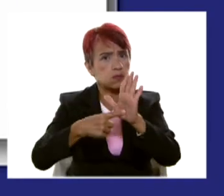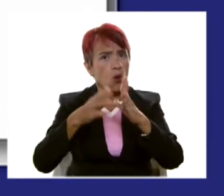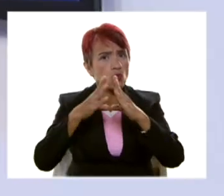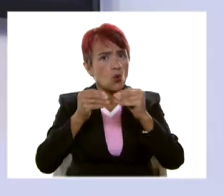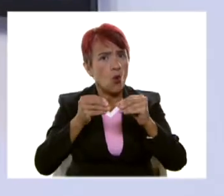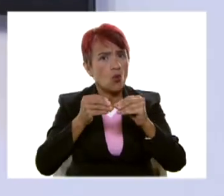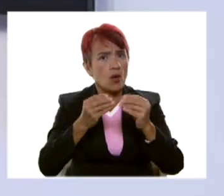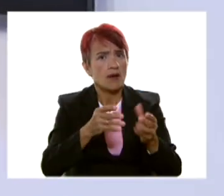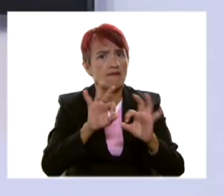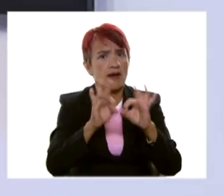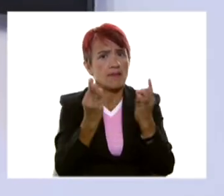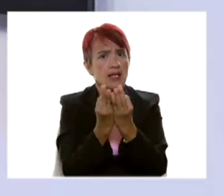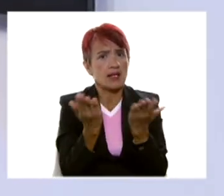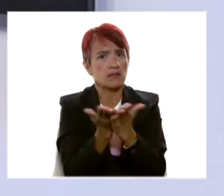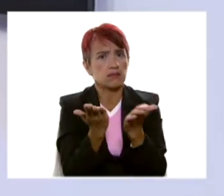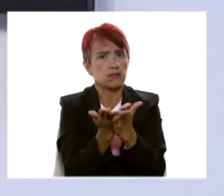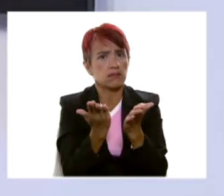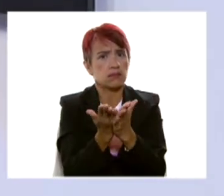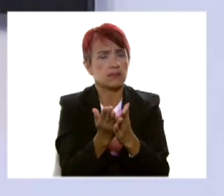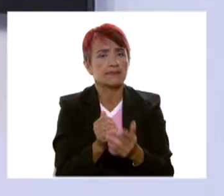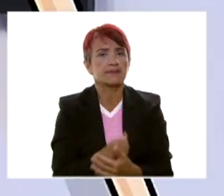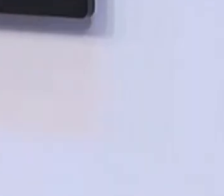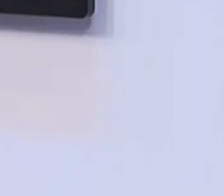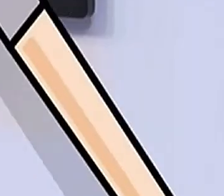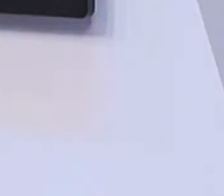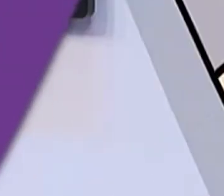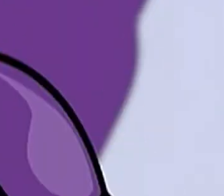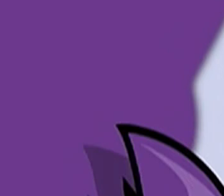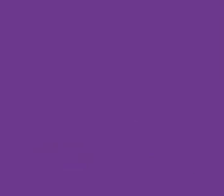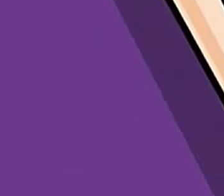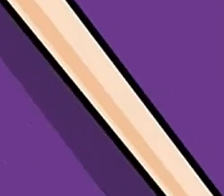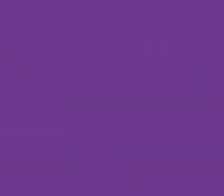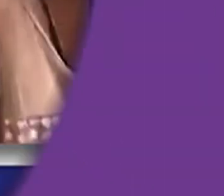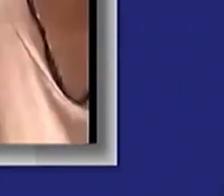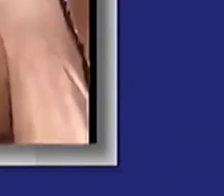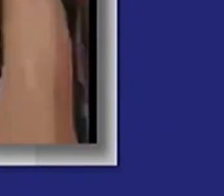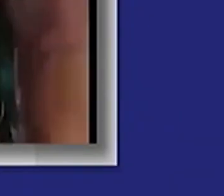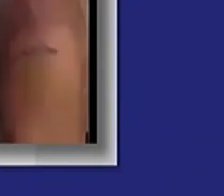de su programa Cada Familia una Escuela. Esperamos que lo disfruten.